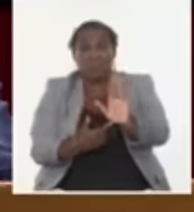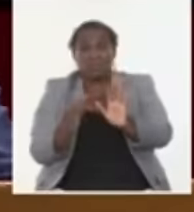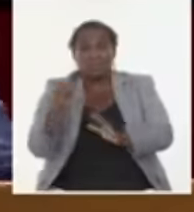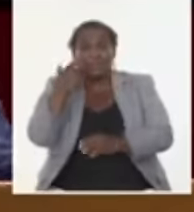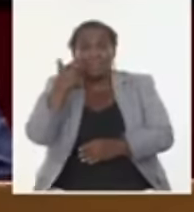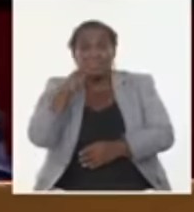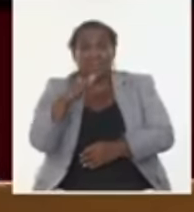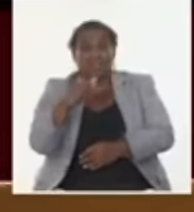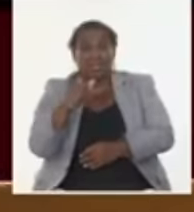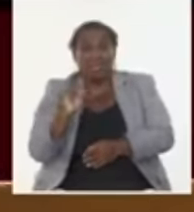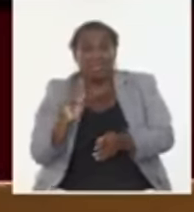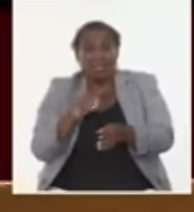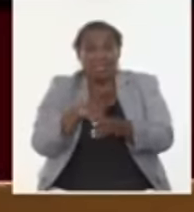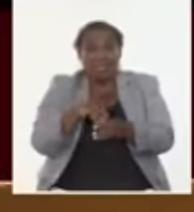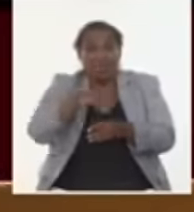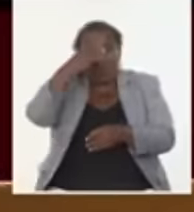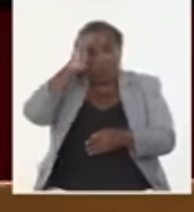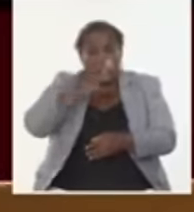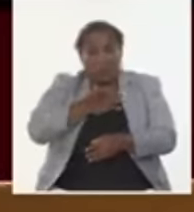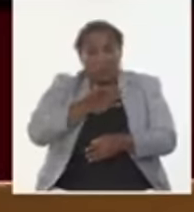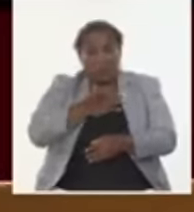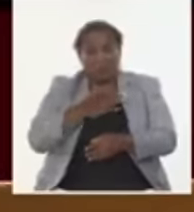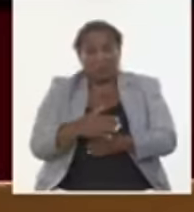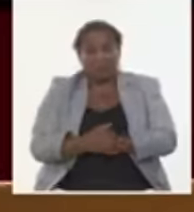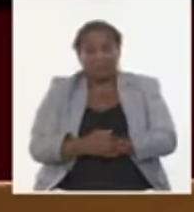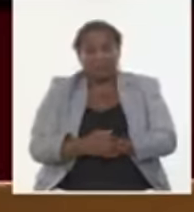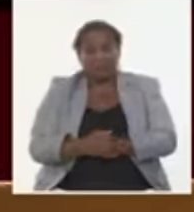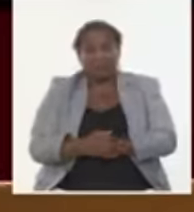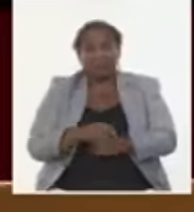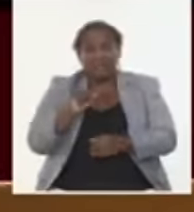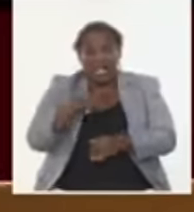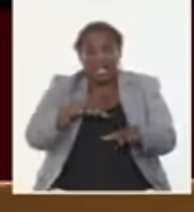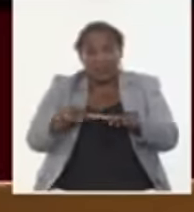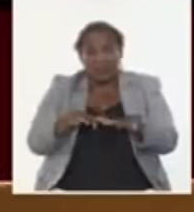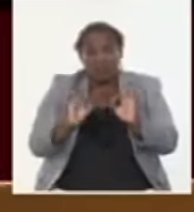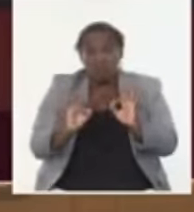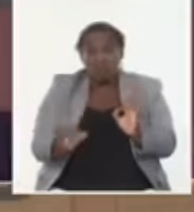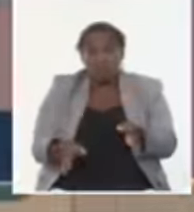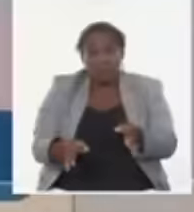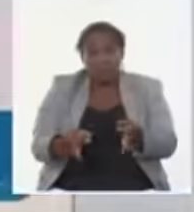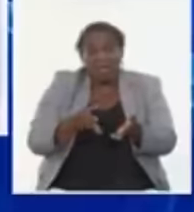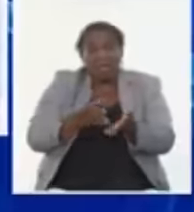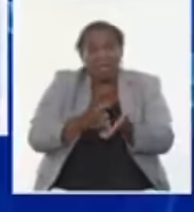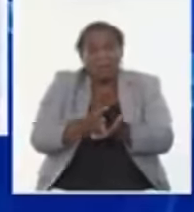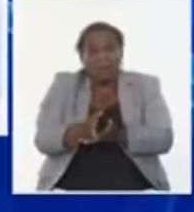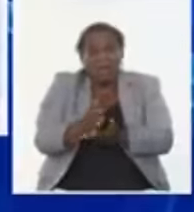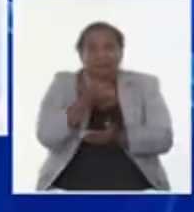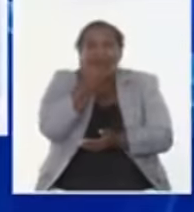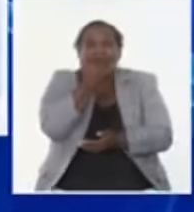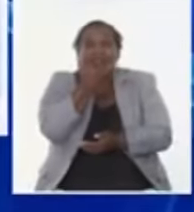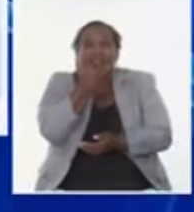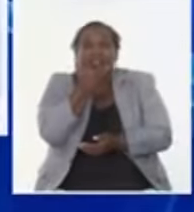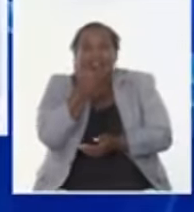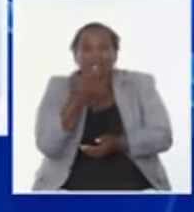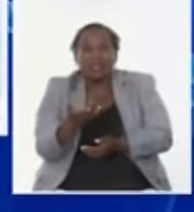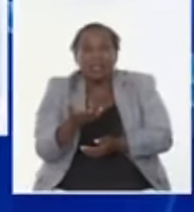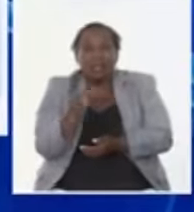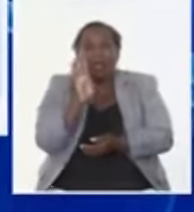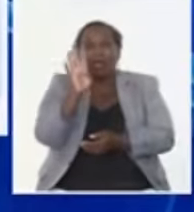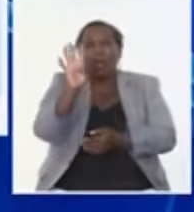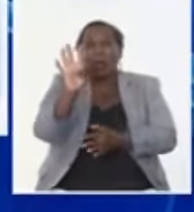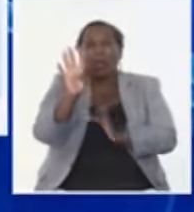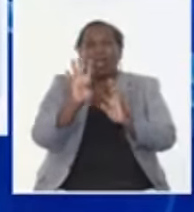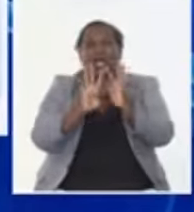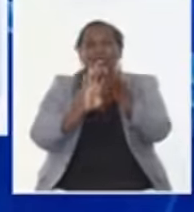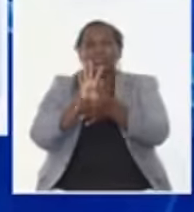en invertir en Cuba. Estas acciones mantienen afectadas las cuatro